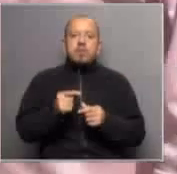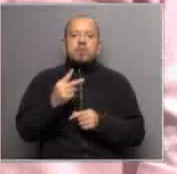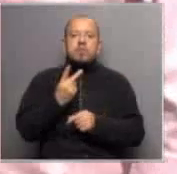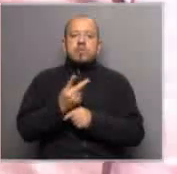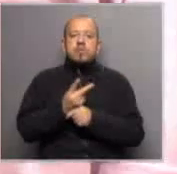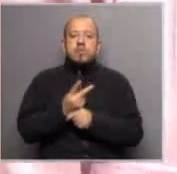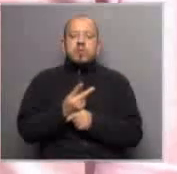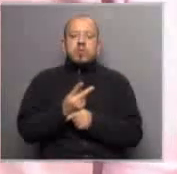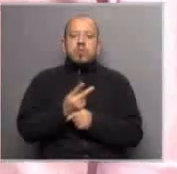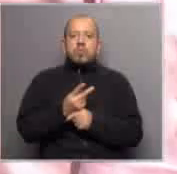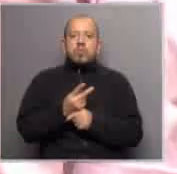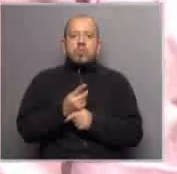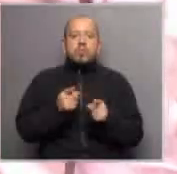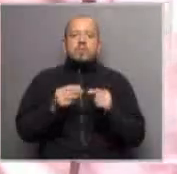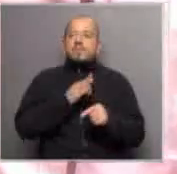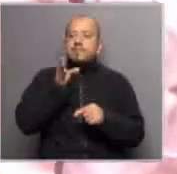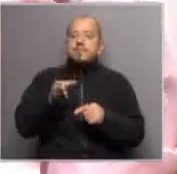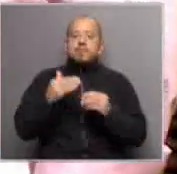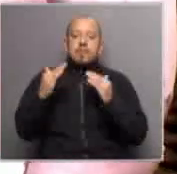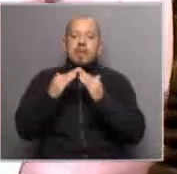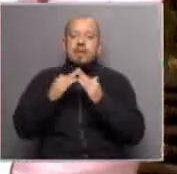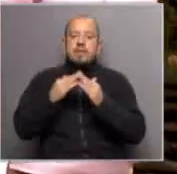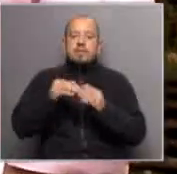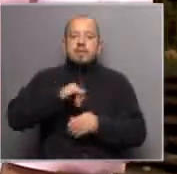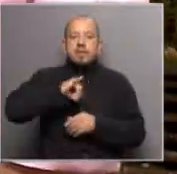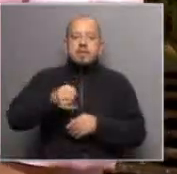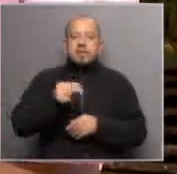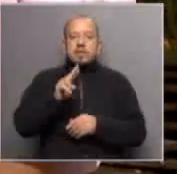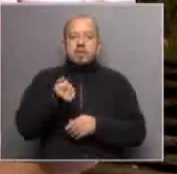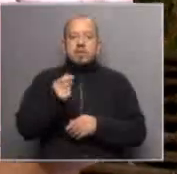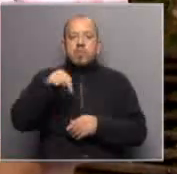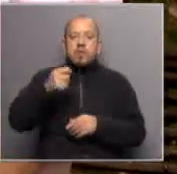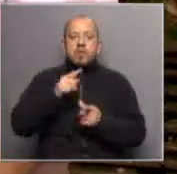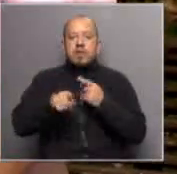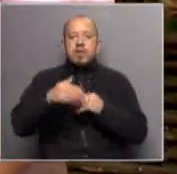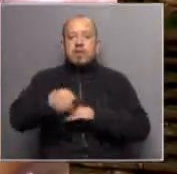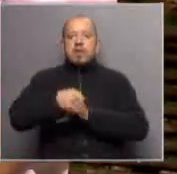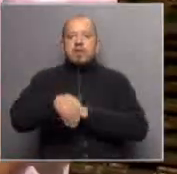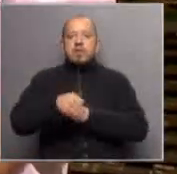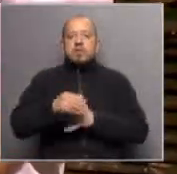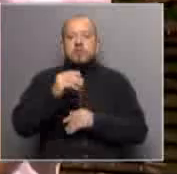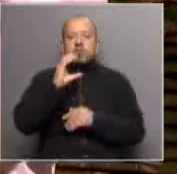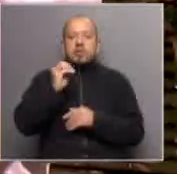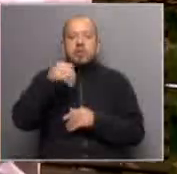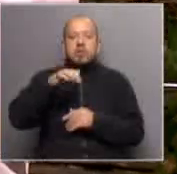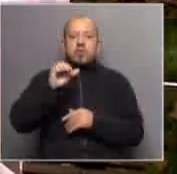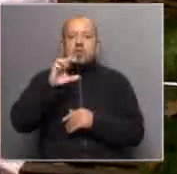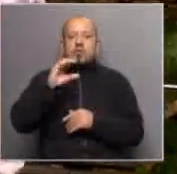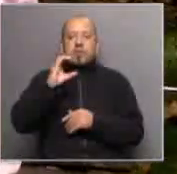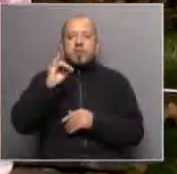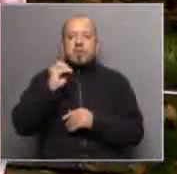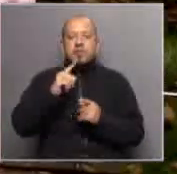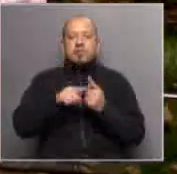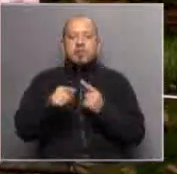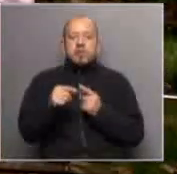acto espontáneo fue ir a la casa de Juana de Ibarburú a visitarla. Vivía en la calle Comercio. Va un domingo, y esa anécdota está muy buena. Tenía